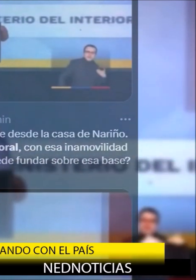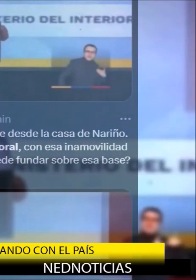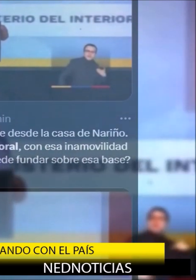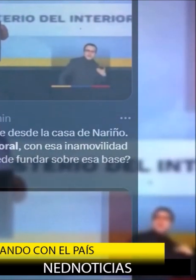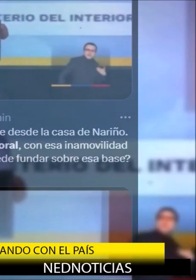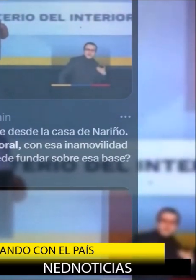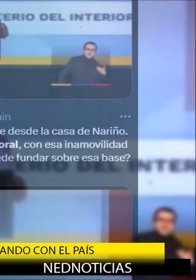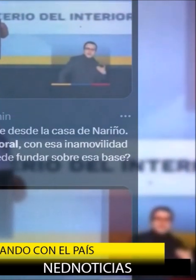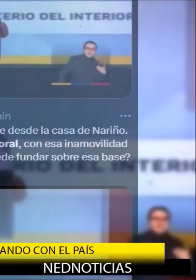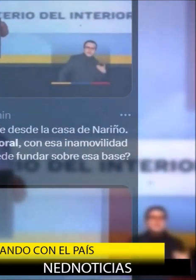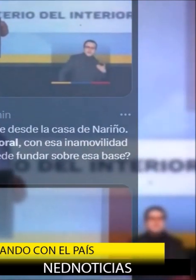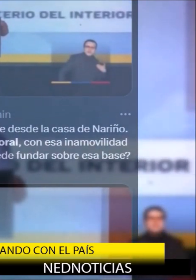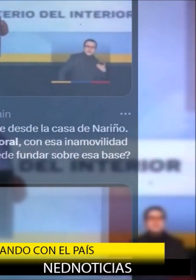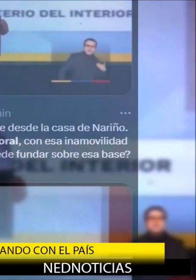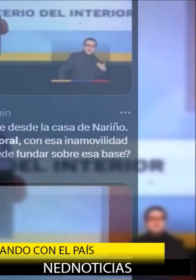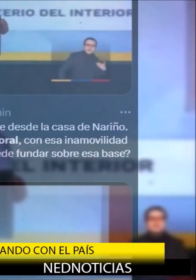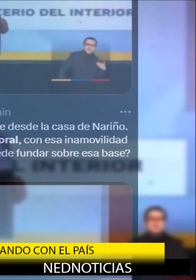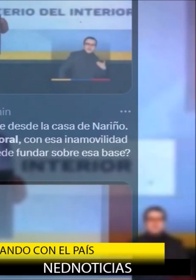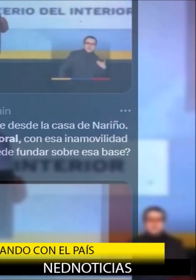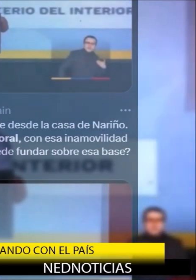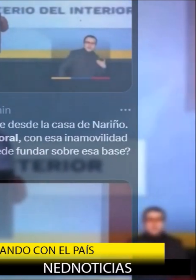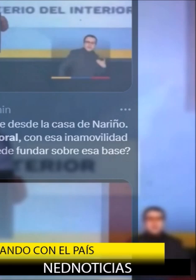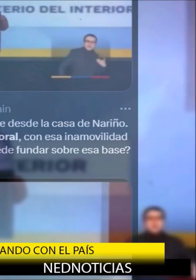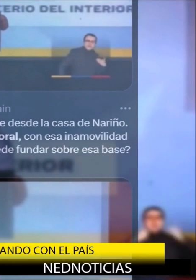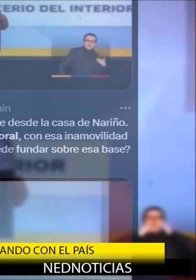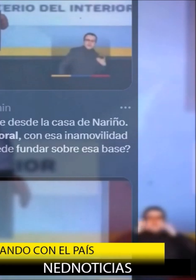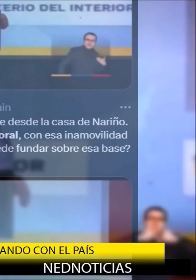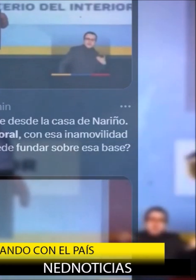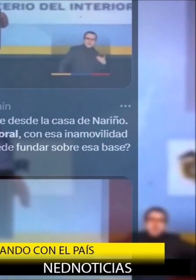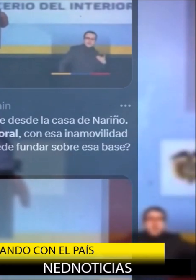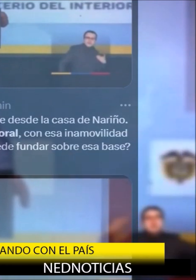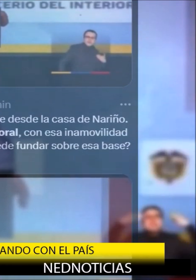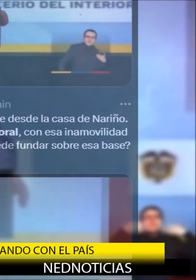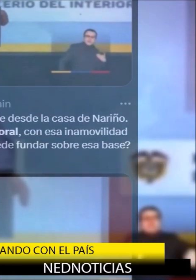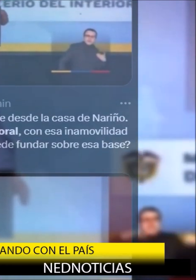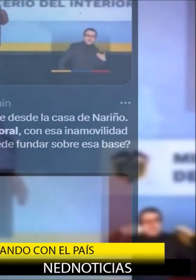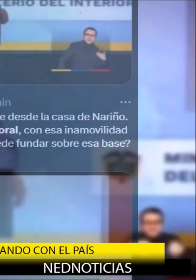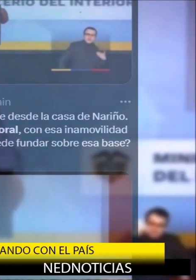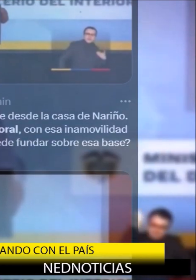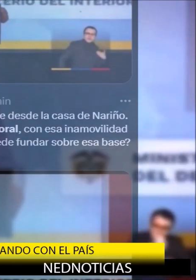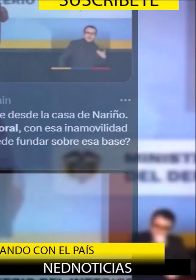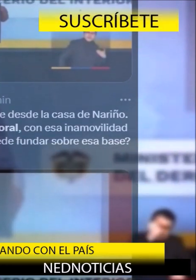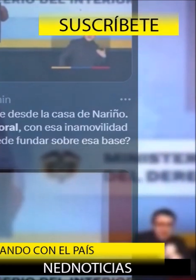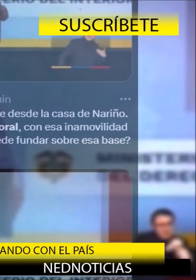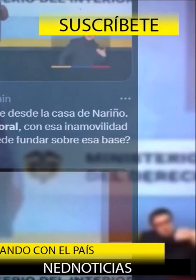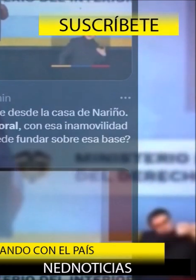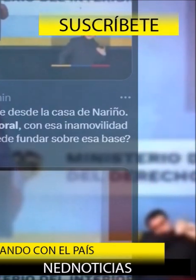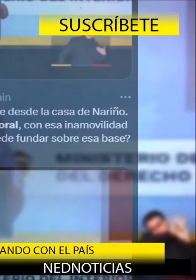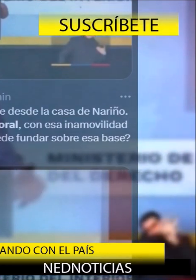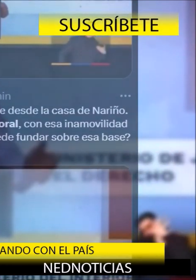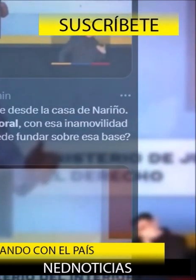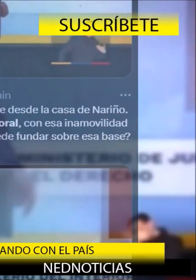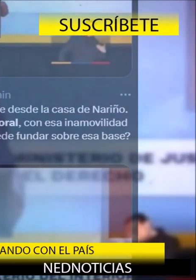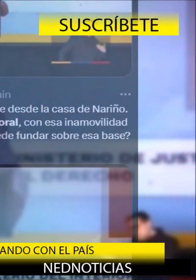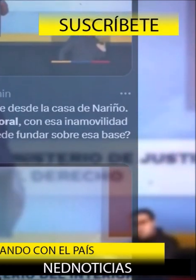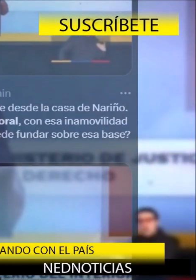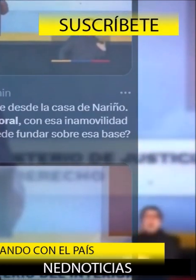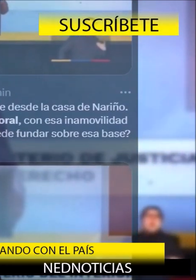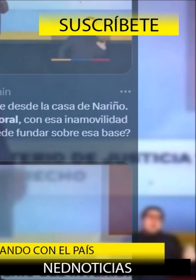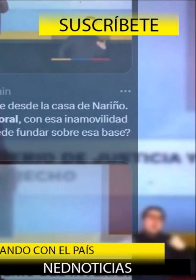bien, cuando las cosas son oportunas, la gente se queda en su trabajo y prospera con su empresa,